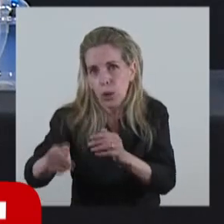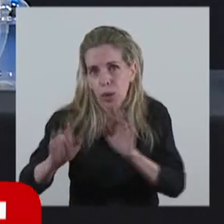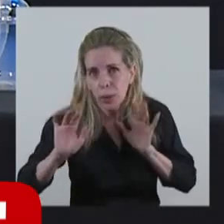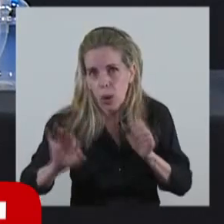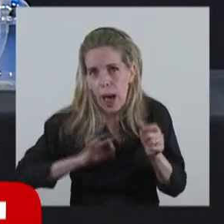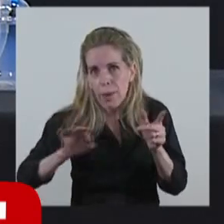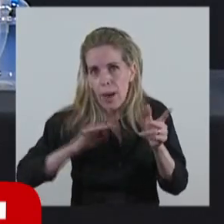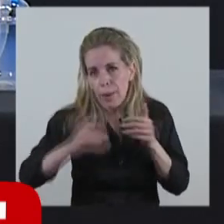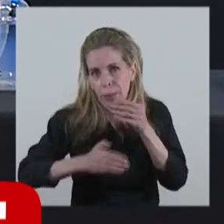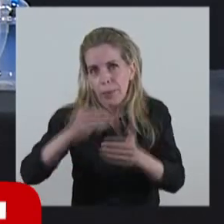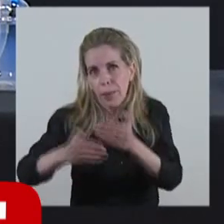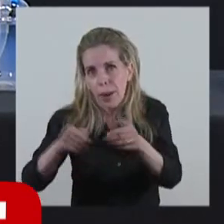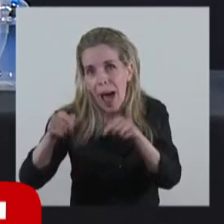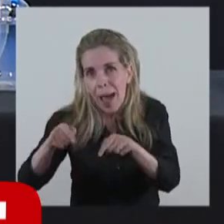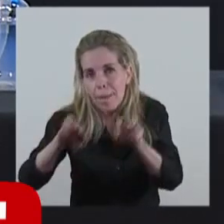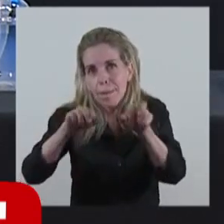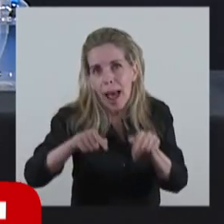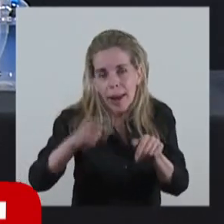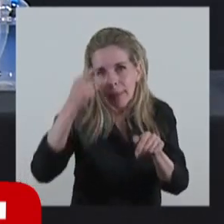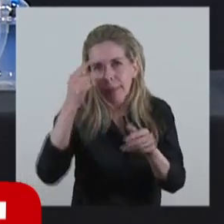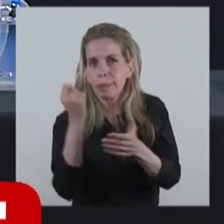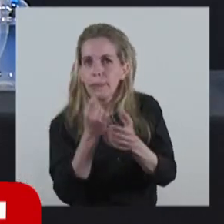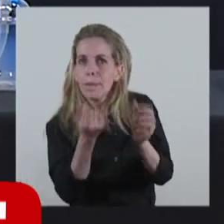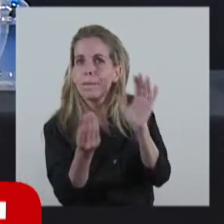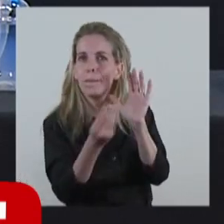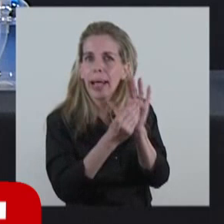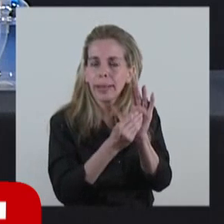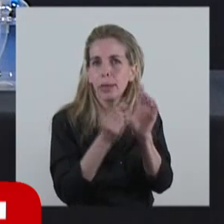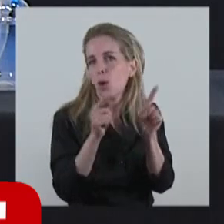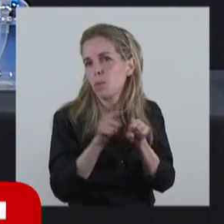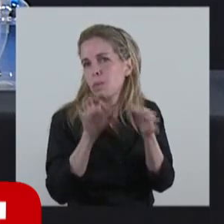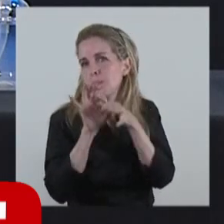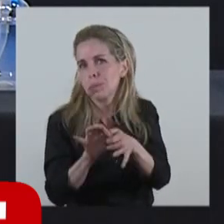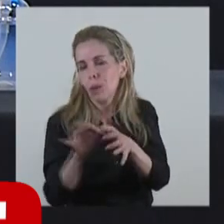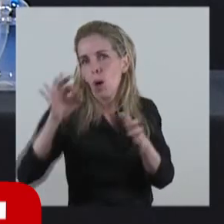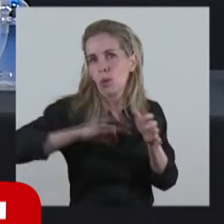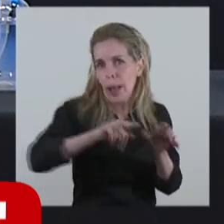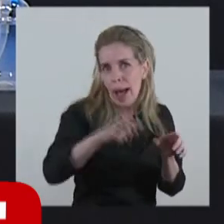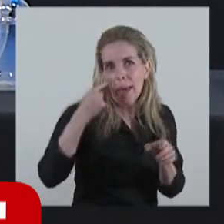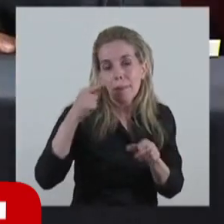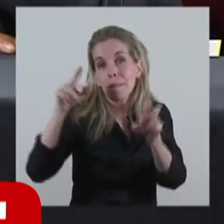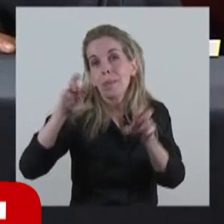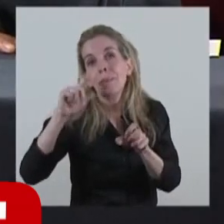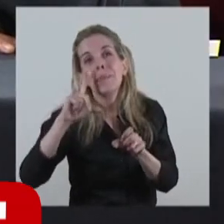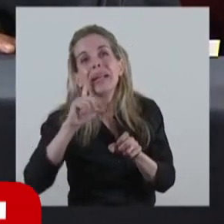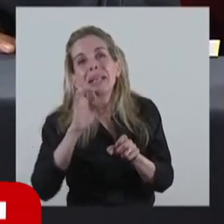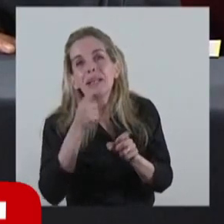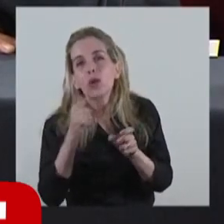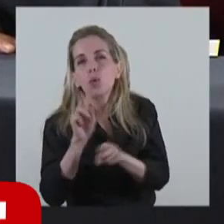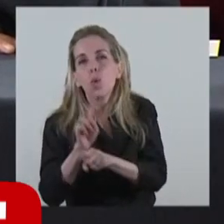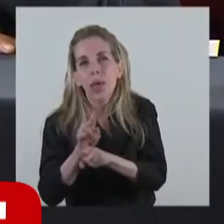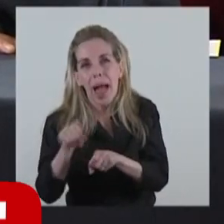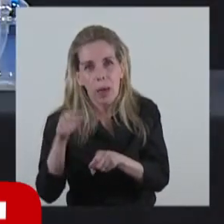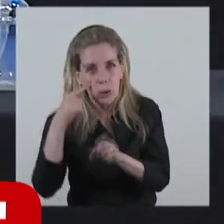los programas de políticas de precios e ingresos, incluyendo, por ejemplo, precios cuidados, van a estar presentes. De vuelta, están presentes